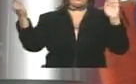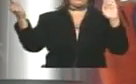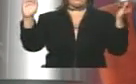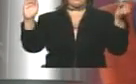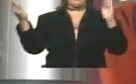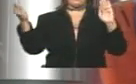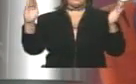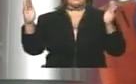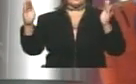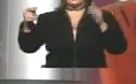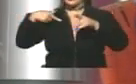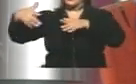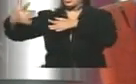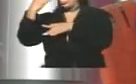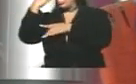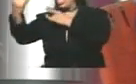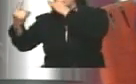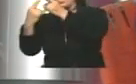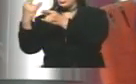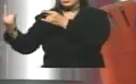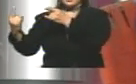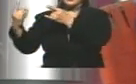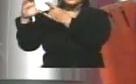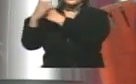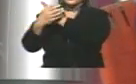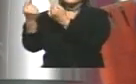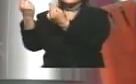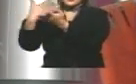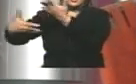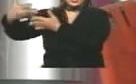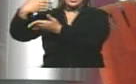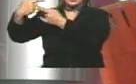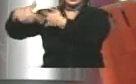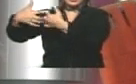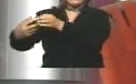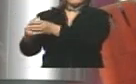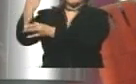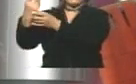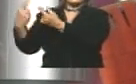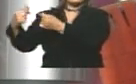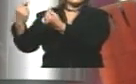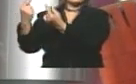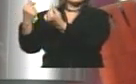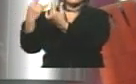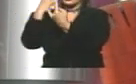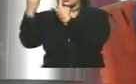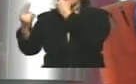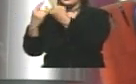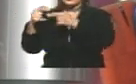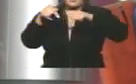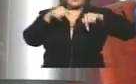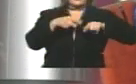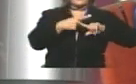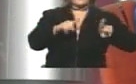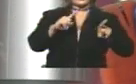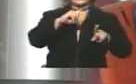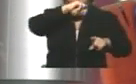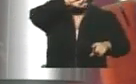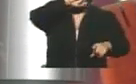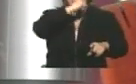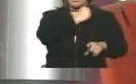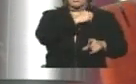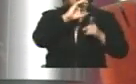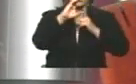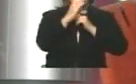lo que se llama la industria cultural es que genera prototipos y estereotipos de forma de